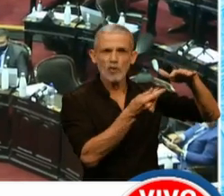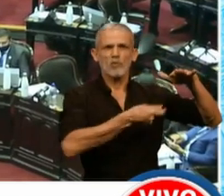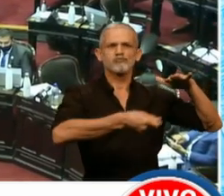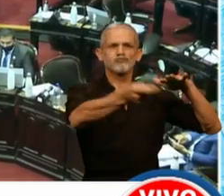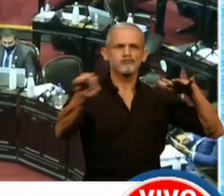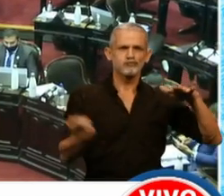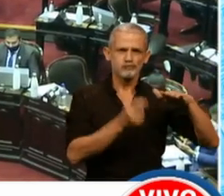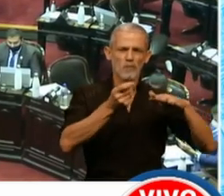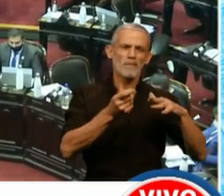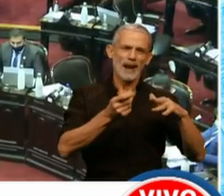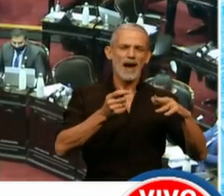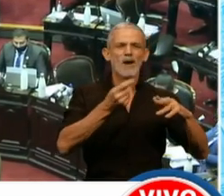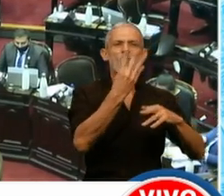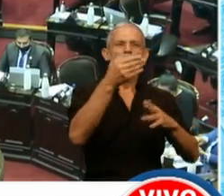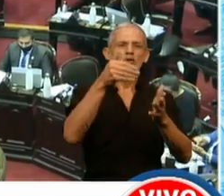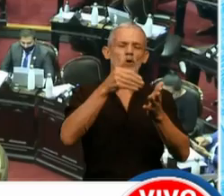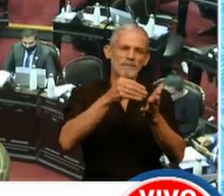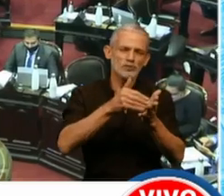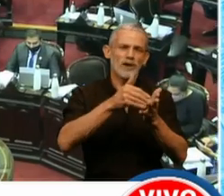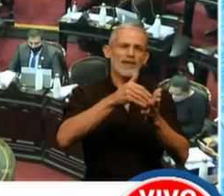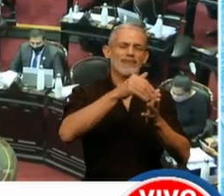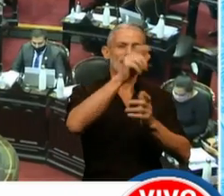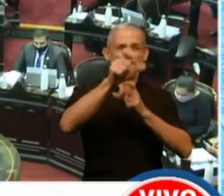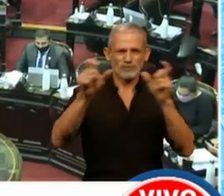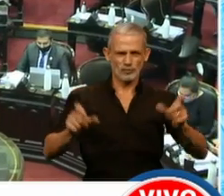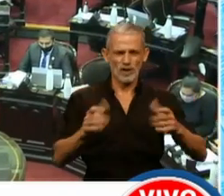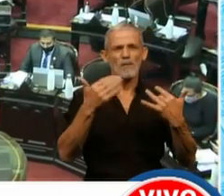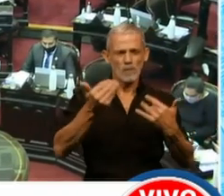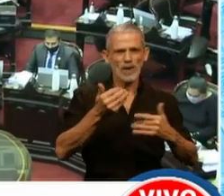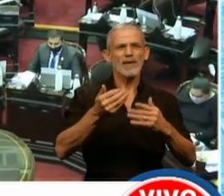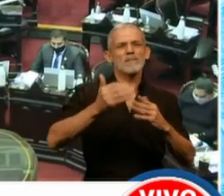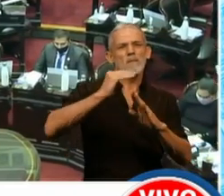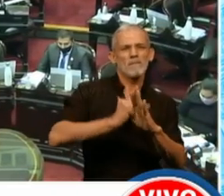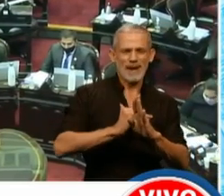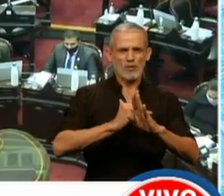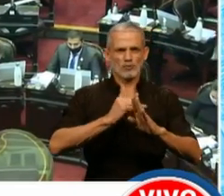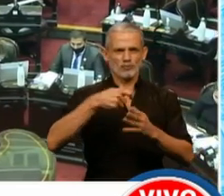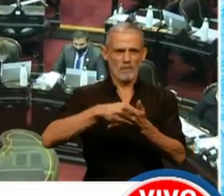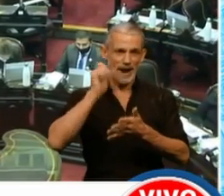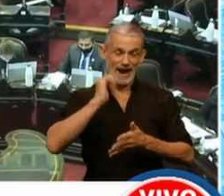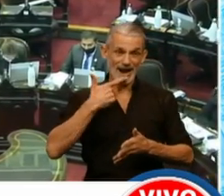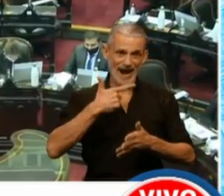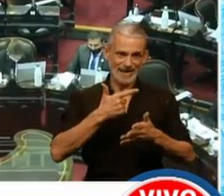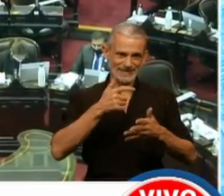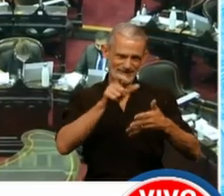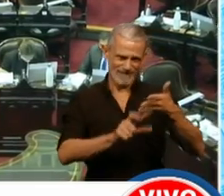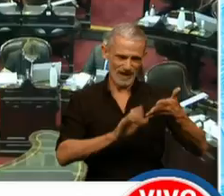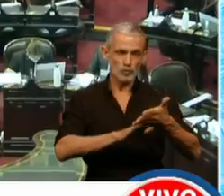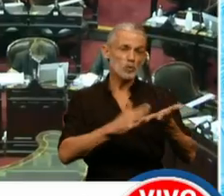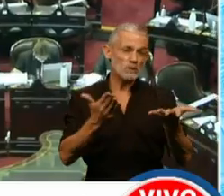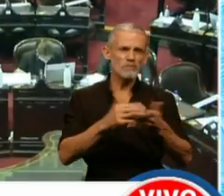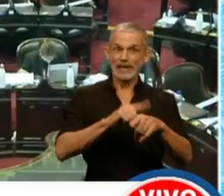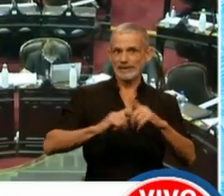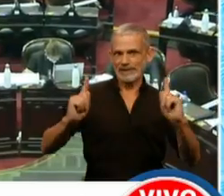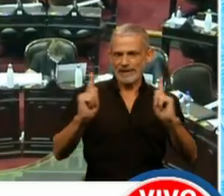beneficiar casi cuatro millones de usuarios en la argentina y quiero decir presidente antes que se me